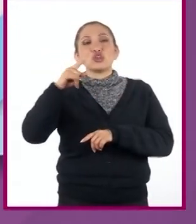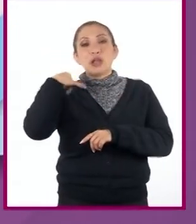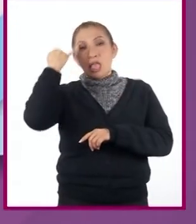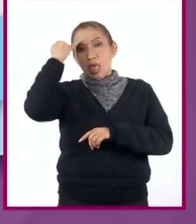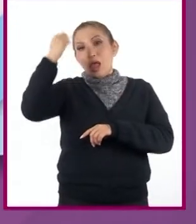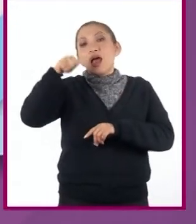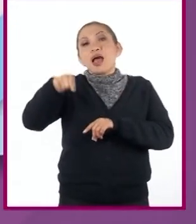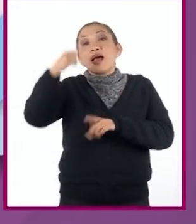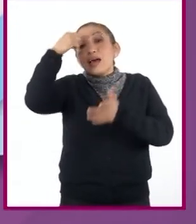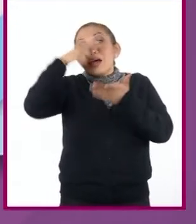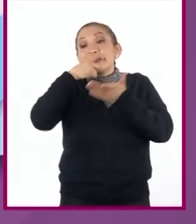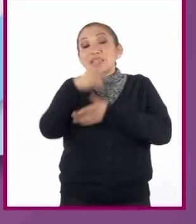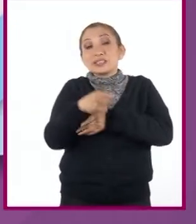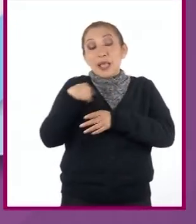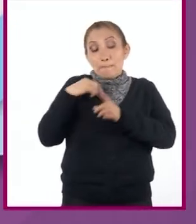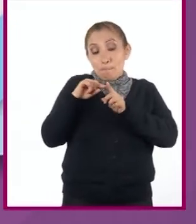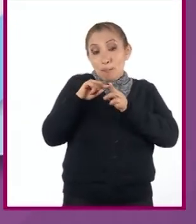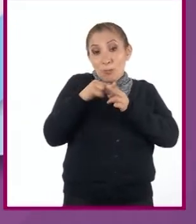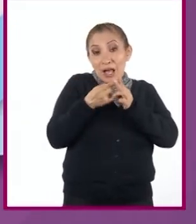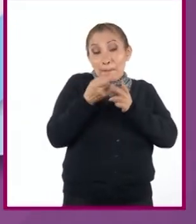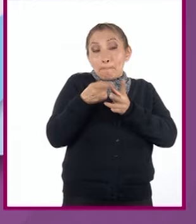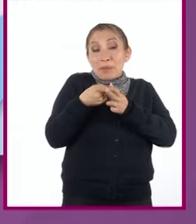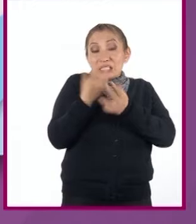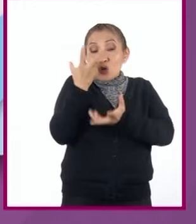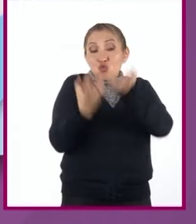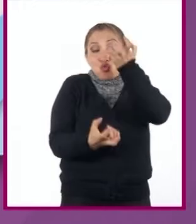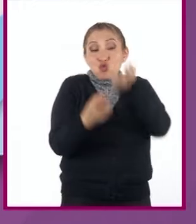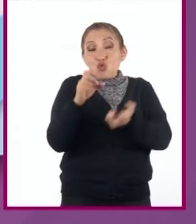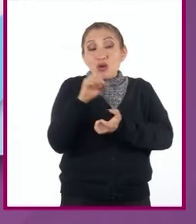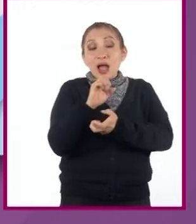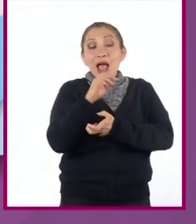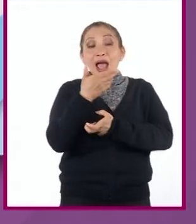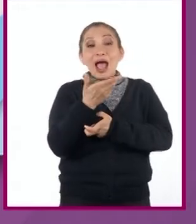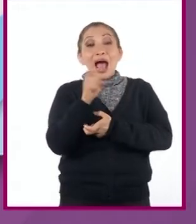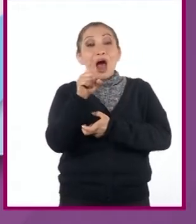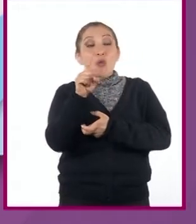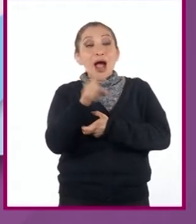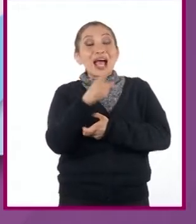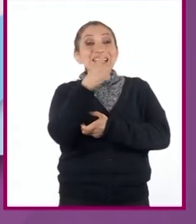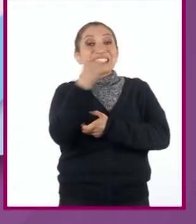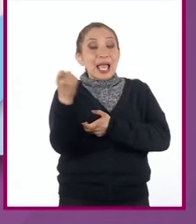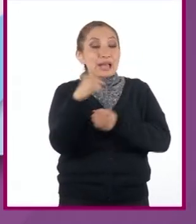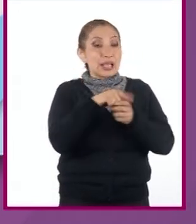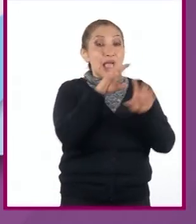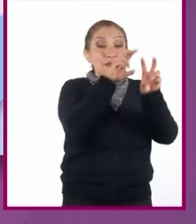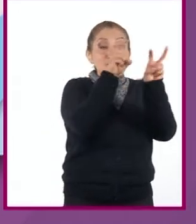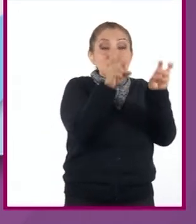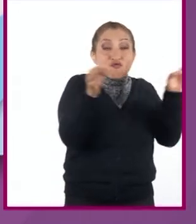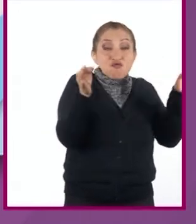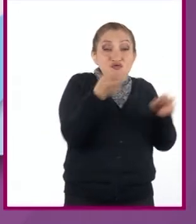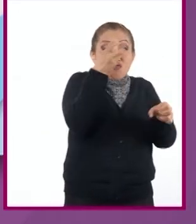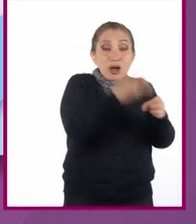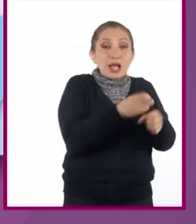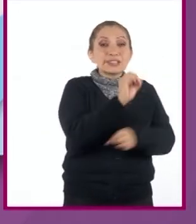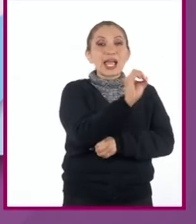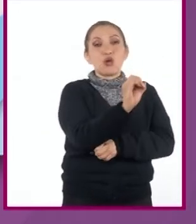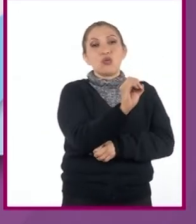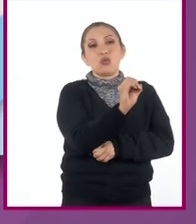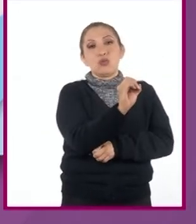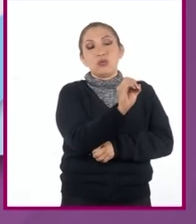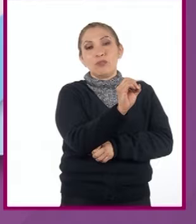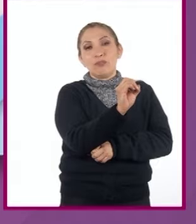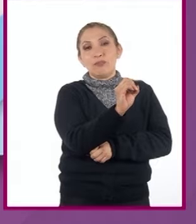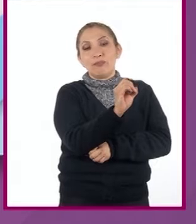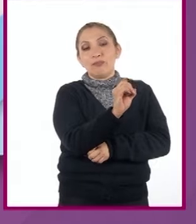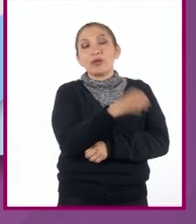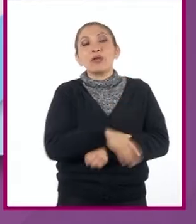cual considera que el punto de ebullición del agua es de 100 grados Celsius y el punto de congelación es de 0 grados Celsius. Y